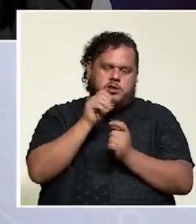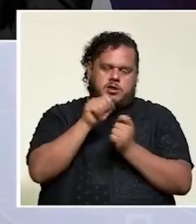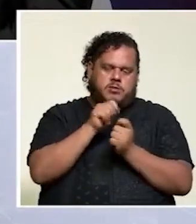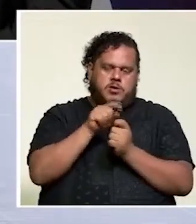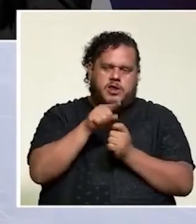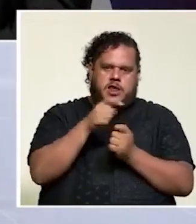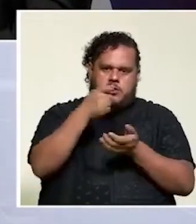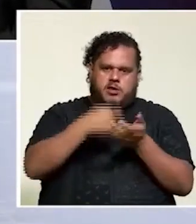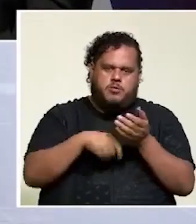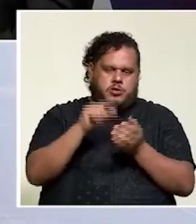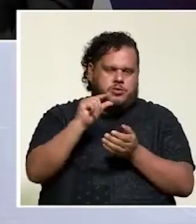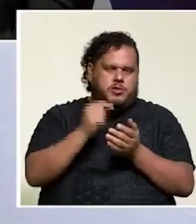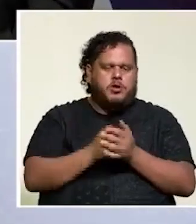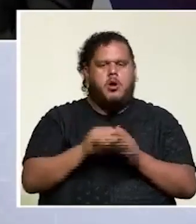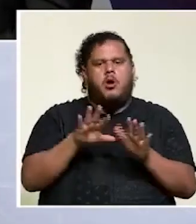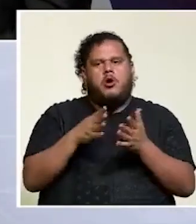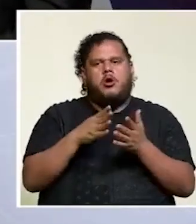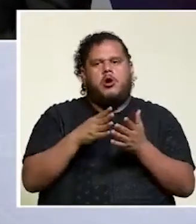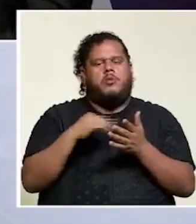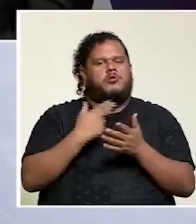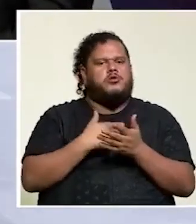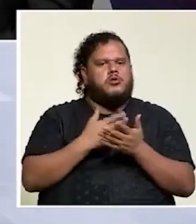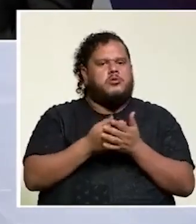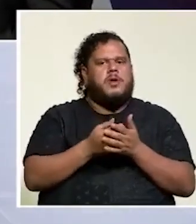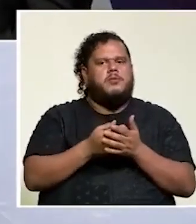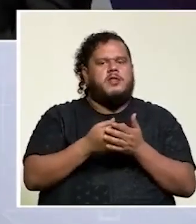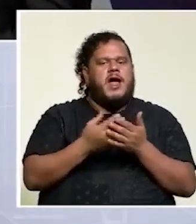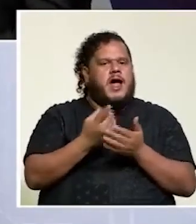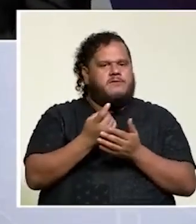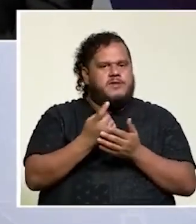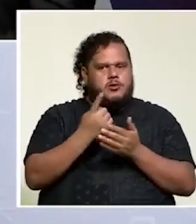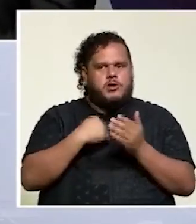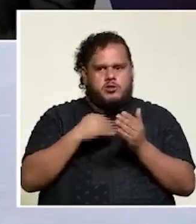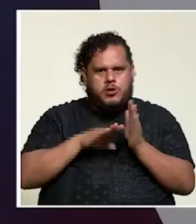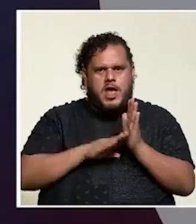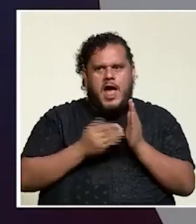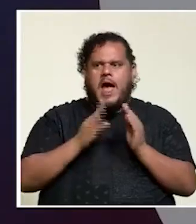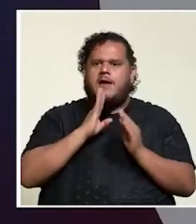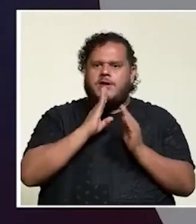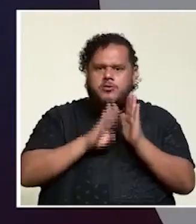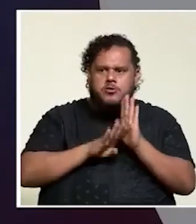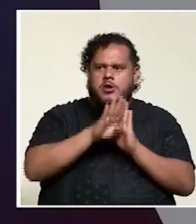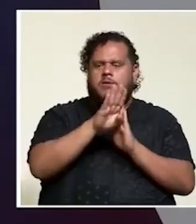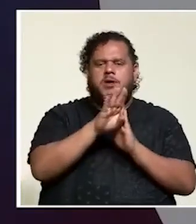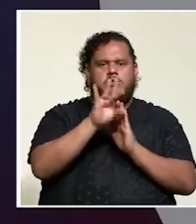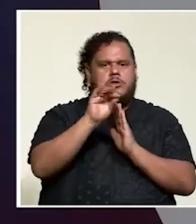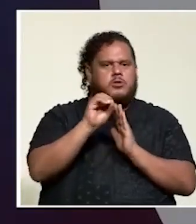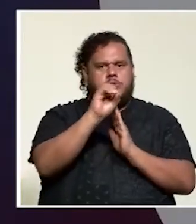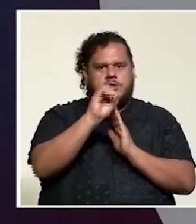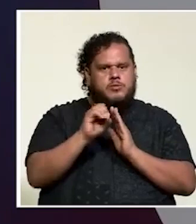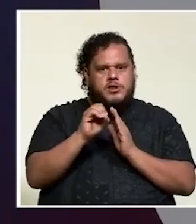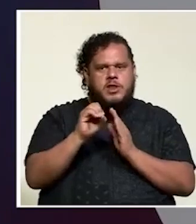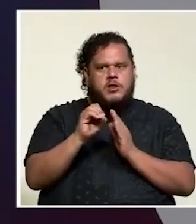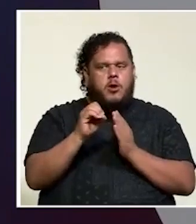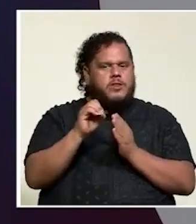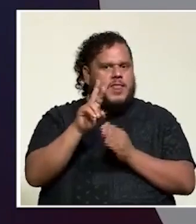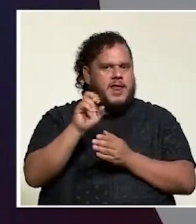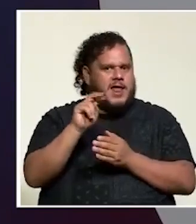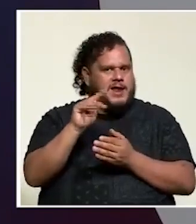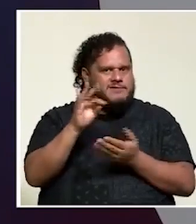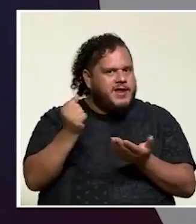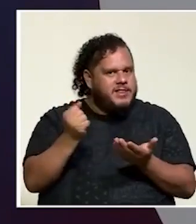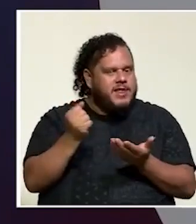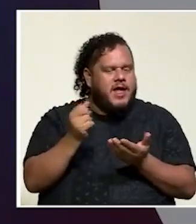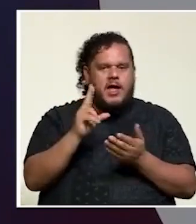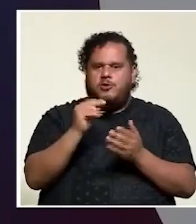impuestos pequeños. ¿Cómo vamos a desfinanciar programas cuando le estoy hablando de un aumento del 80% en la recaudación del impuesto de renta?